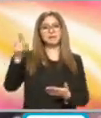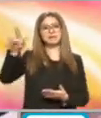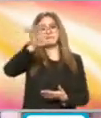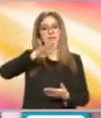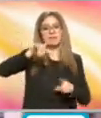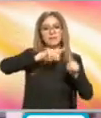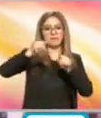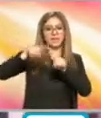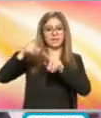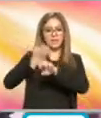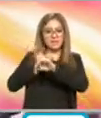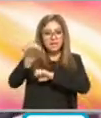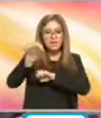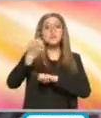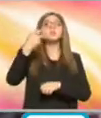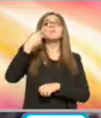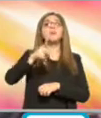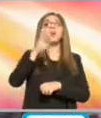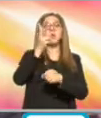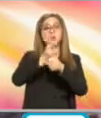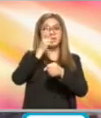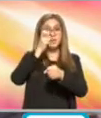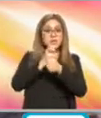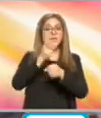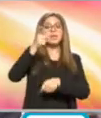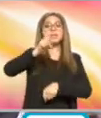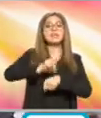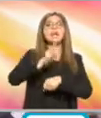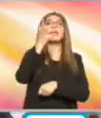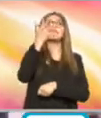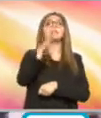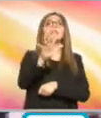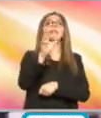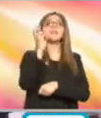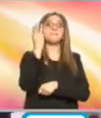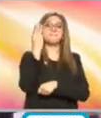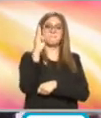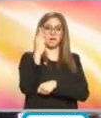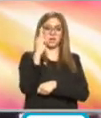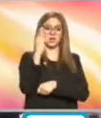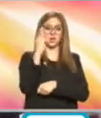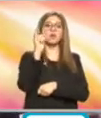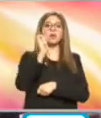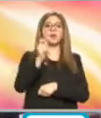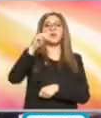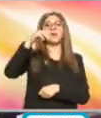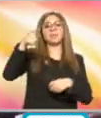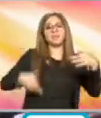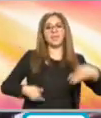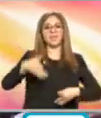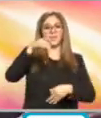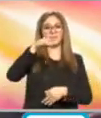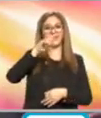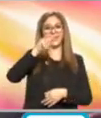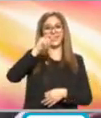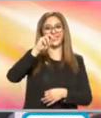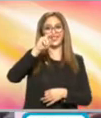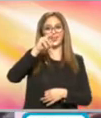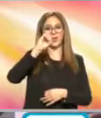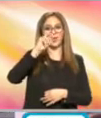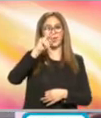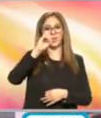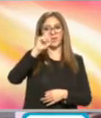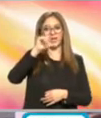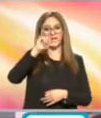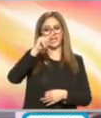porque tenemos una presentación muy importante el 10 de mayo. Estamos en el Metropolitan y es la invitación para todos que vayan